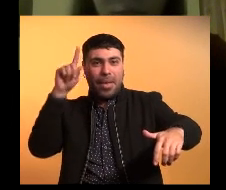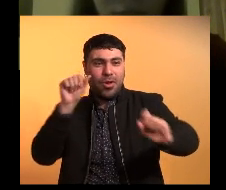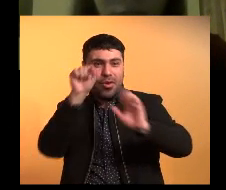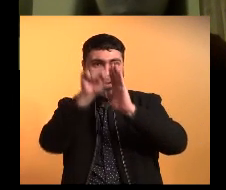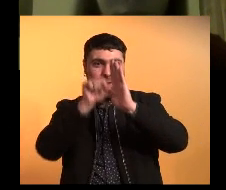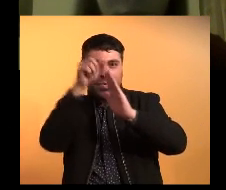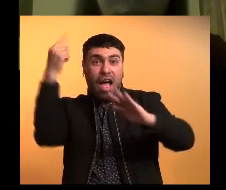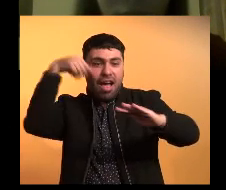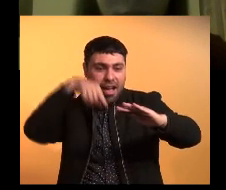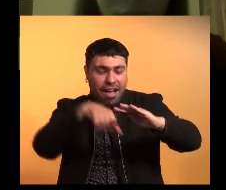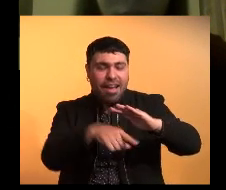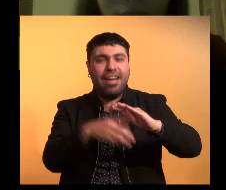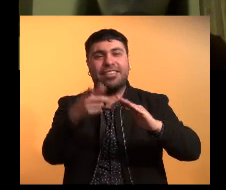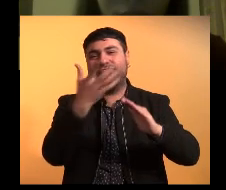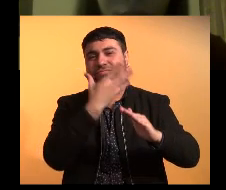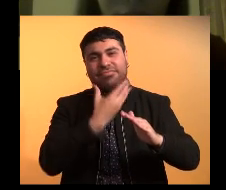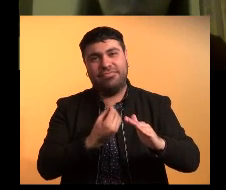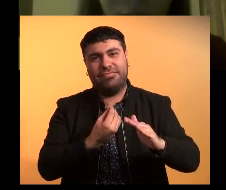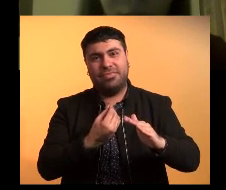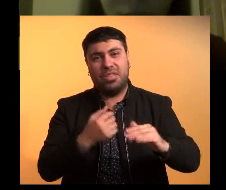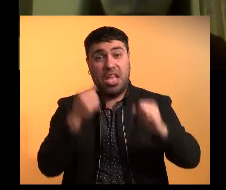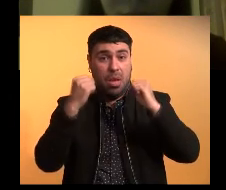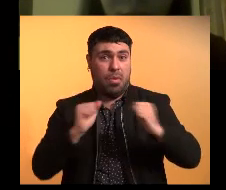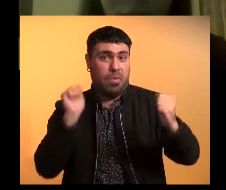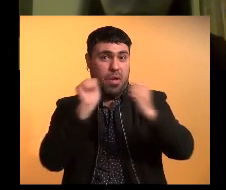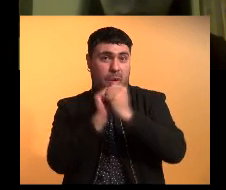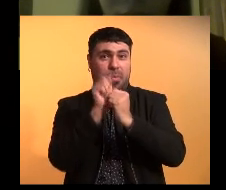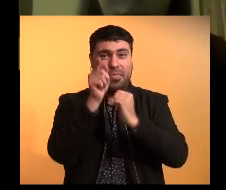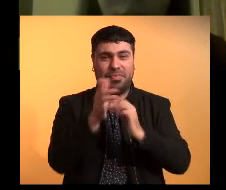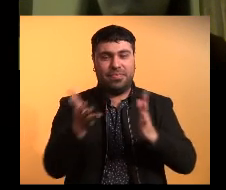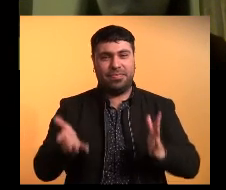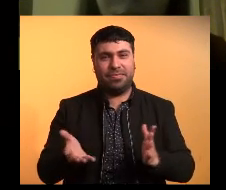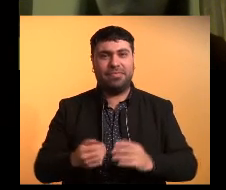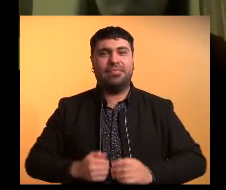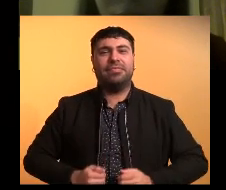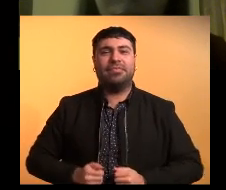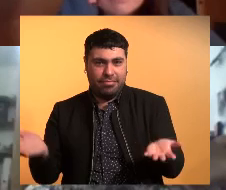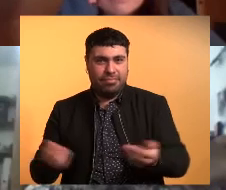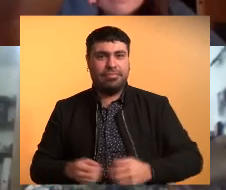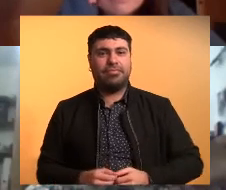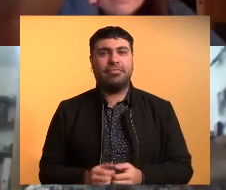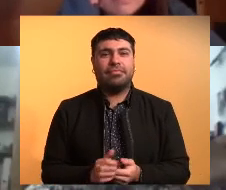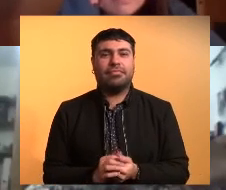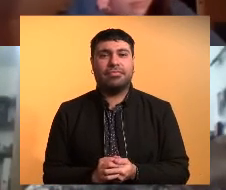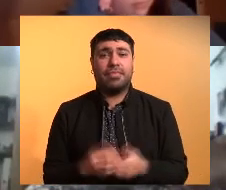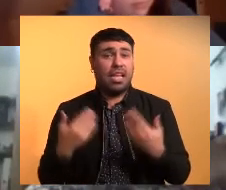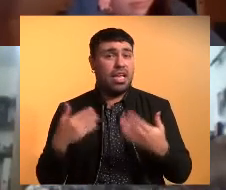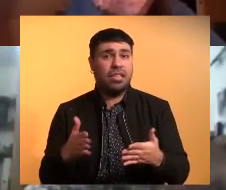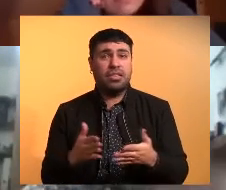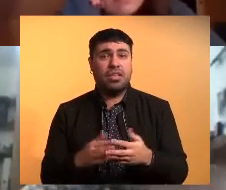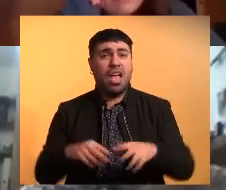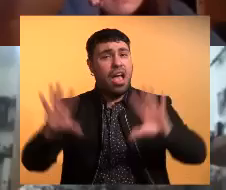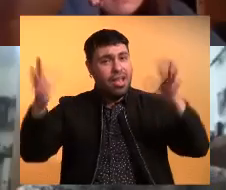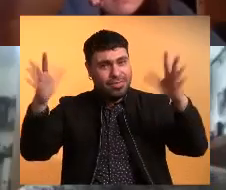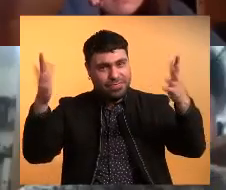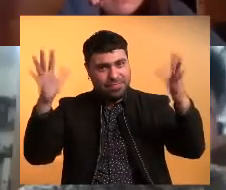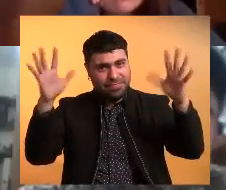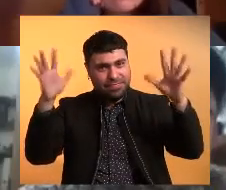sumergirnos y acompañarte un poco también en tu labor importantísima que has desarrollado. Eso, un aplauso